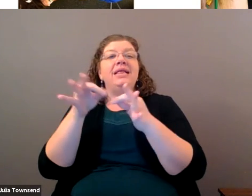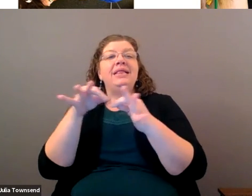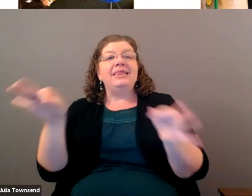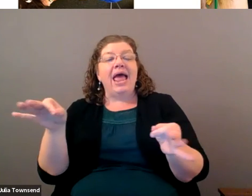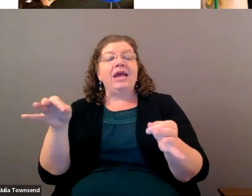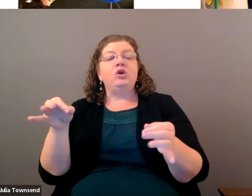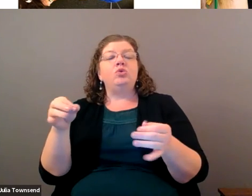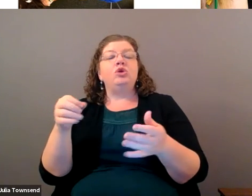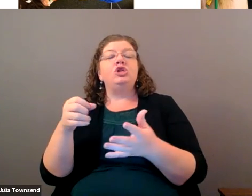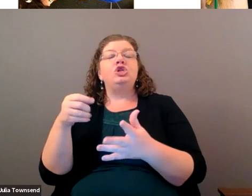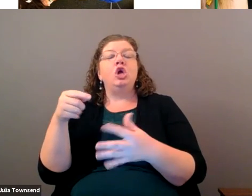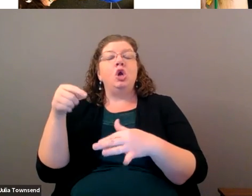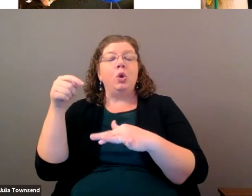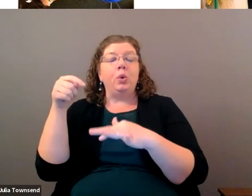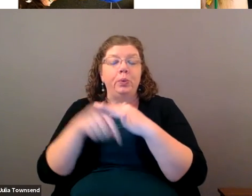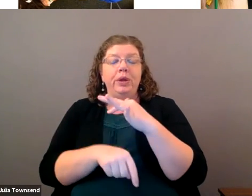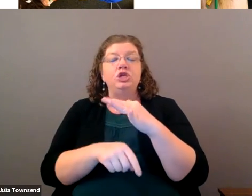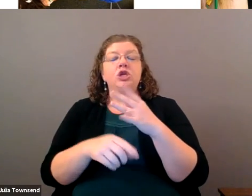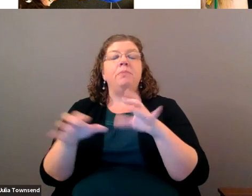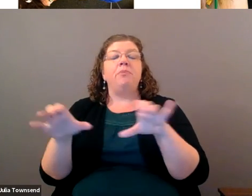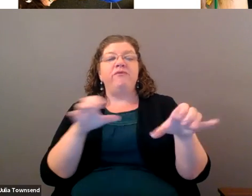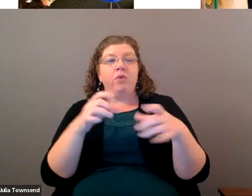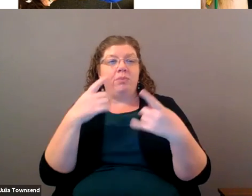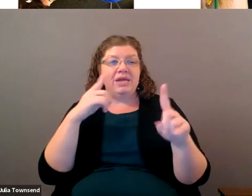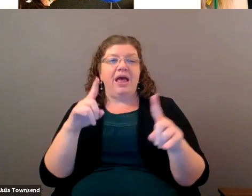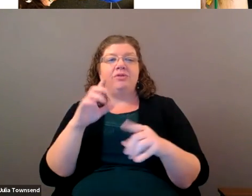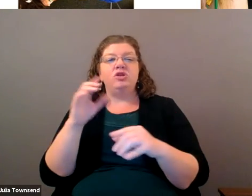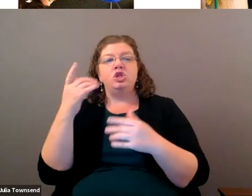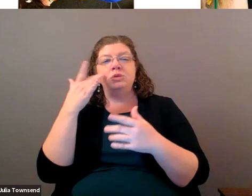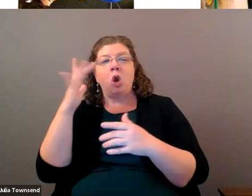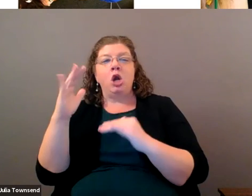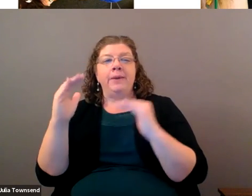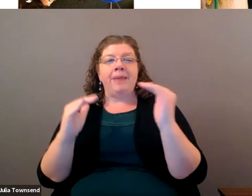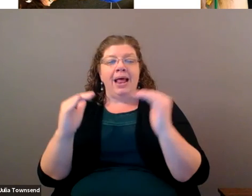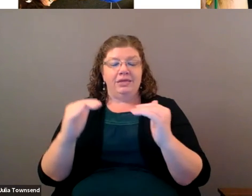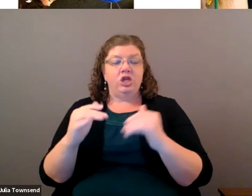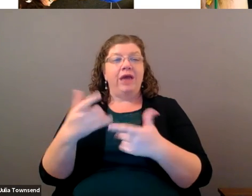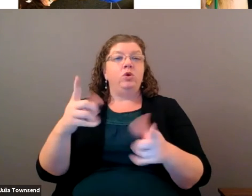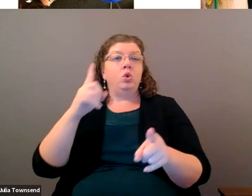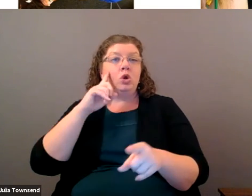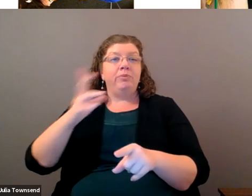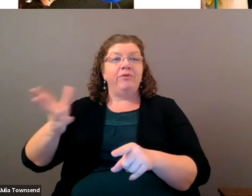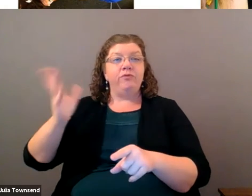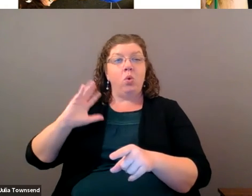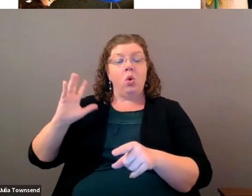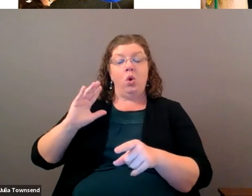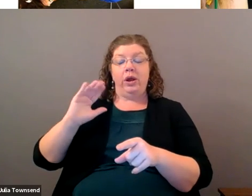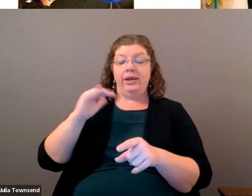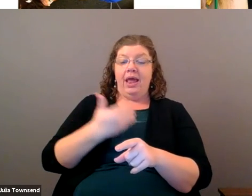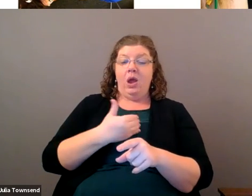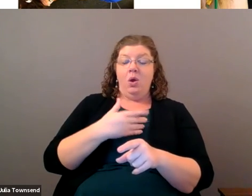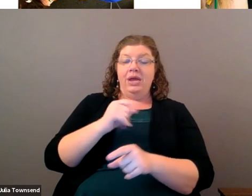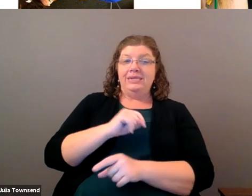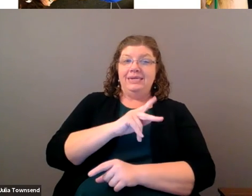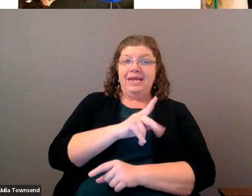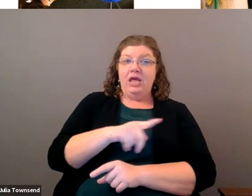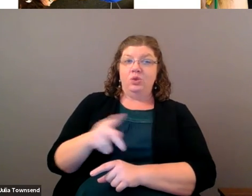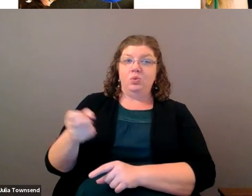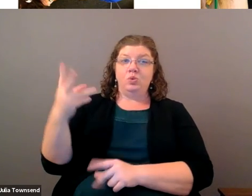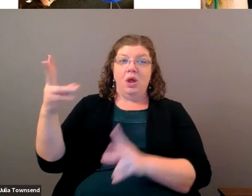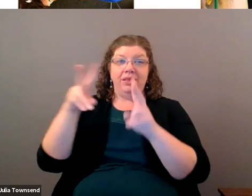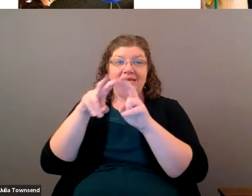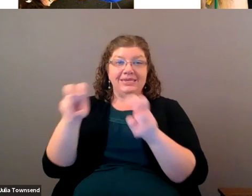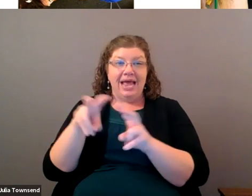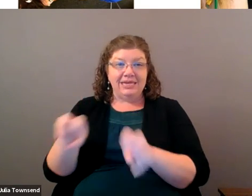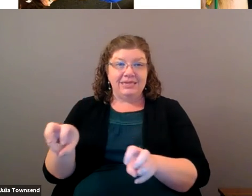a los trabajos de Smarter Balance. Y como escucharon anteriormente, en las evaluaciones